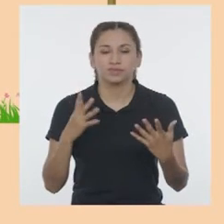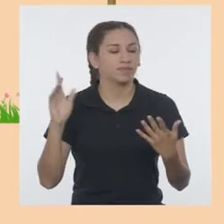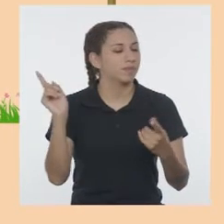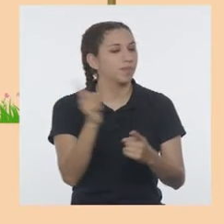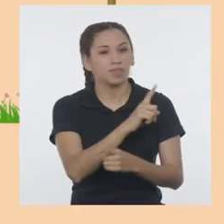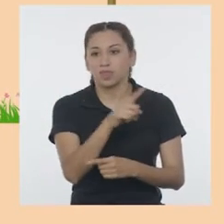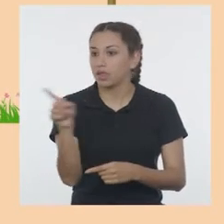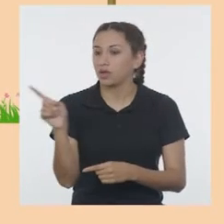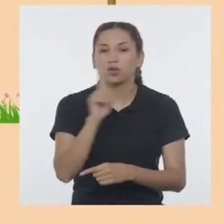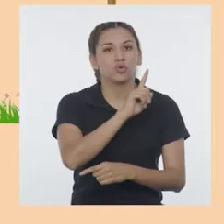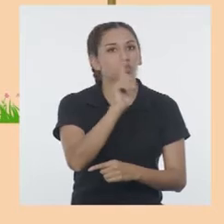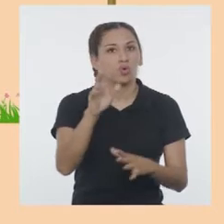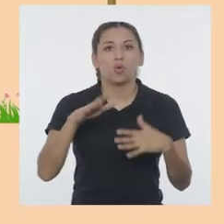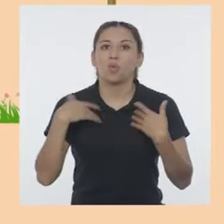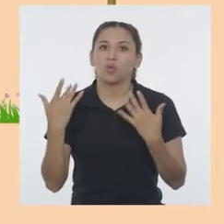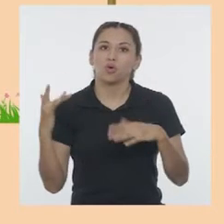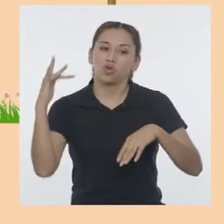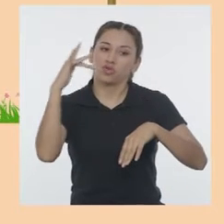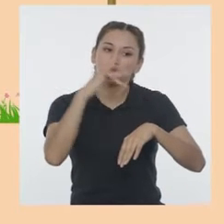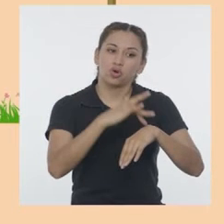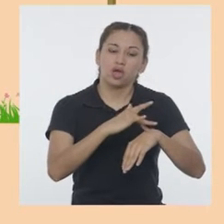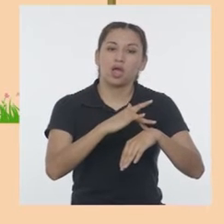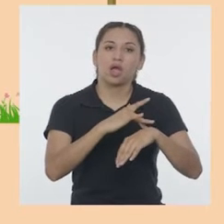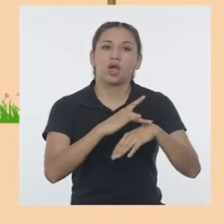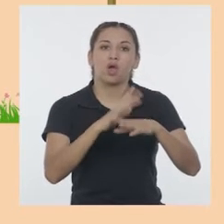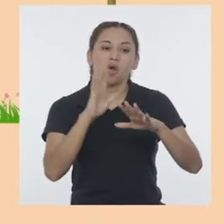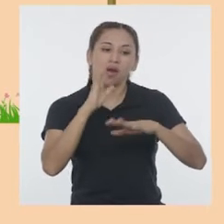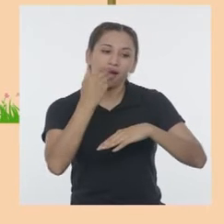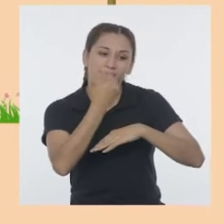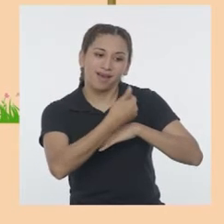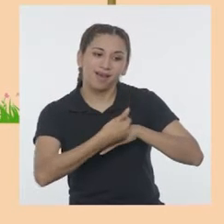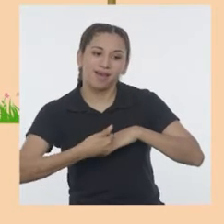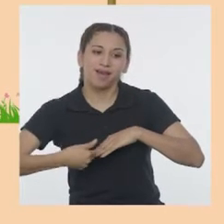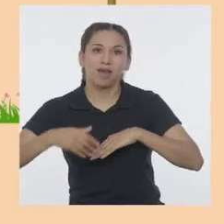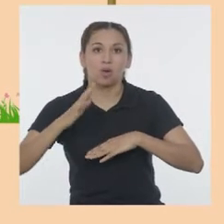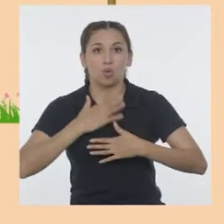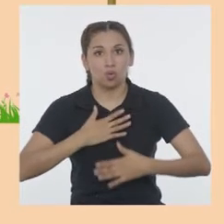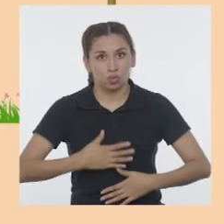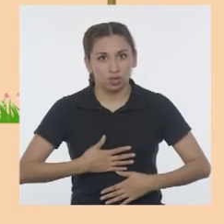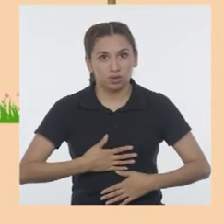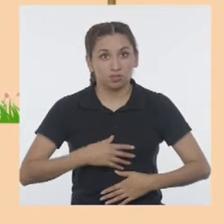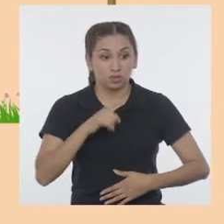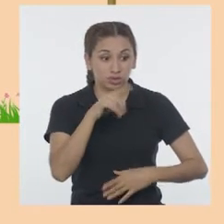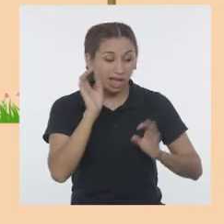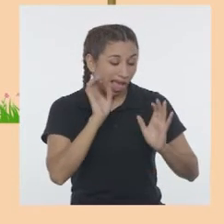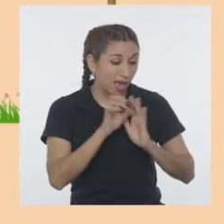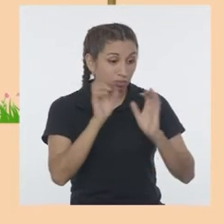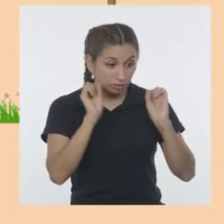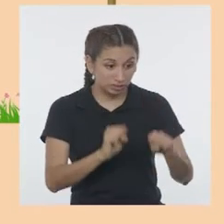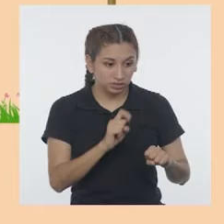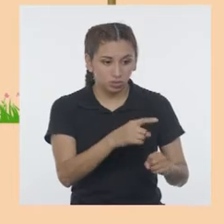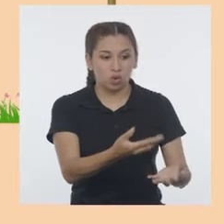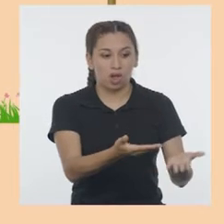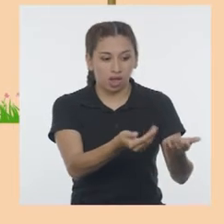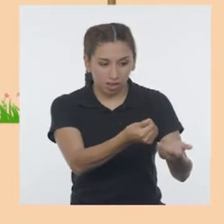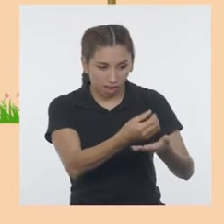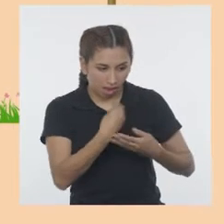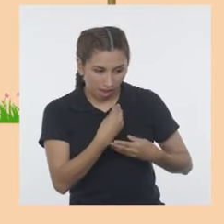que nadie puede tocar o rozar su cuerpo y si ello ocurre, deben contártelo.